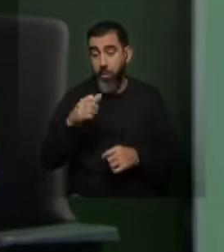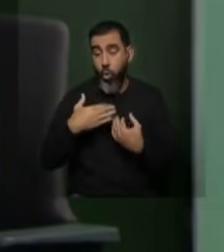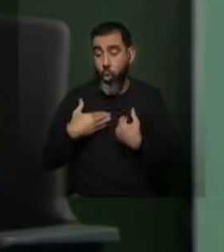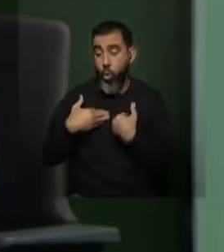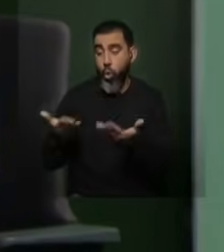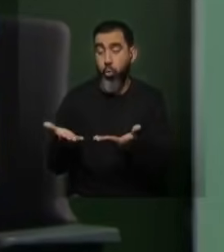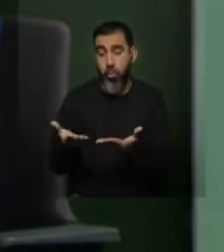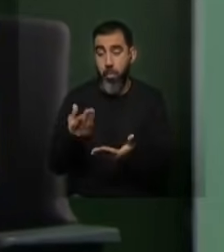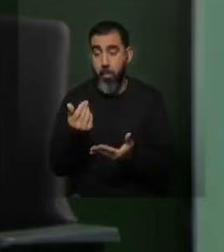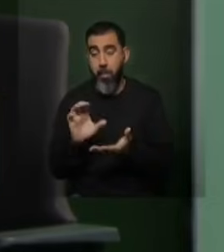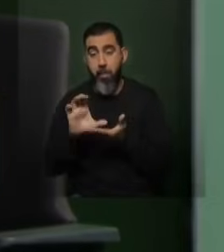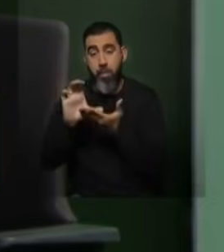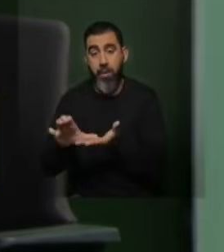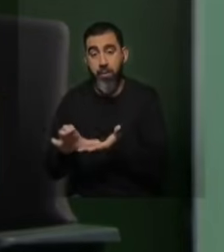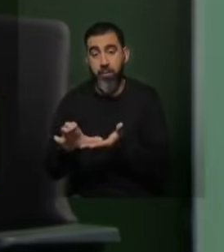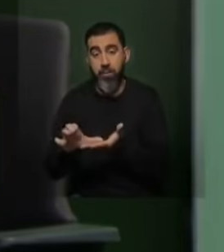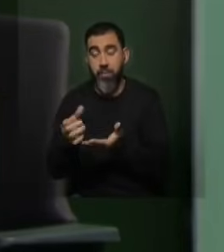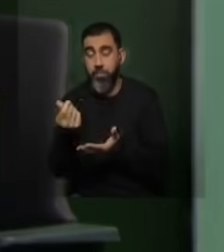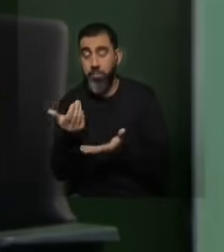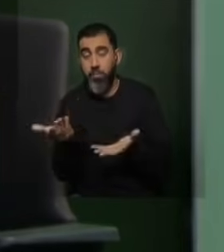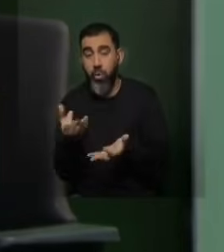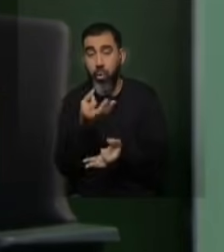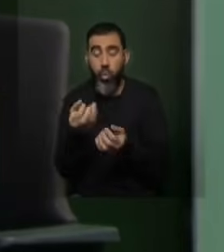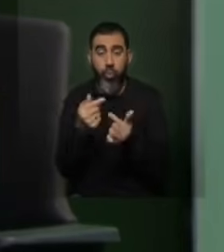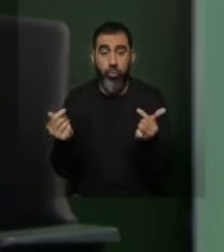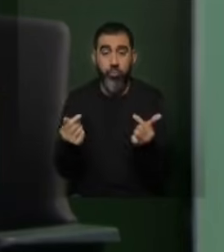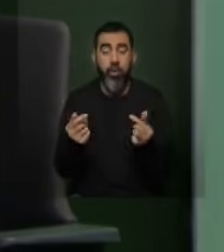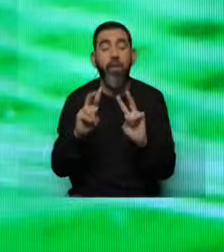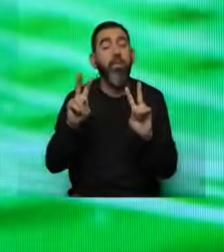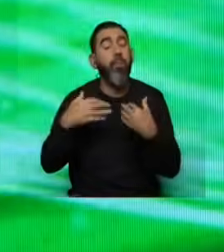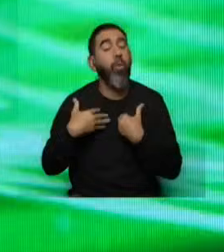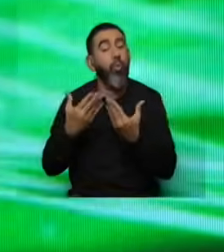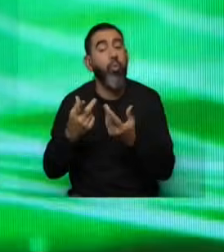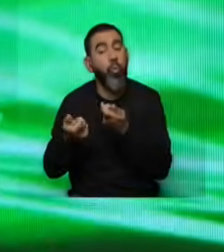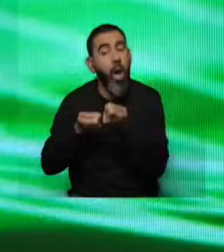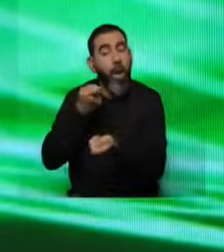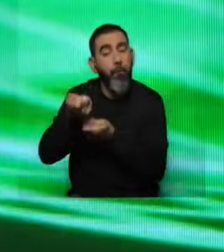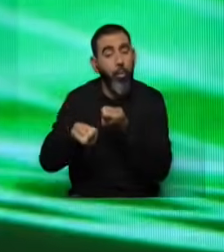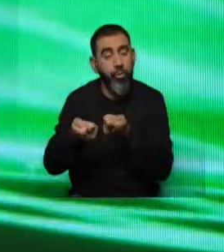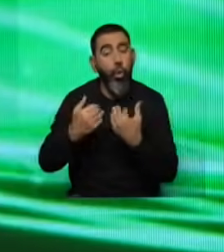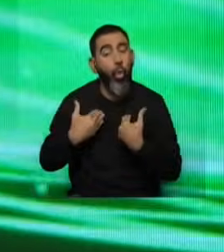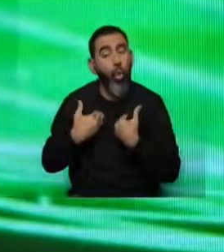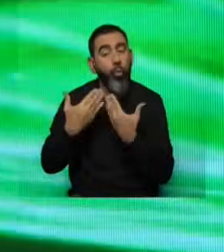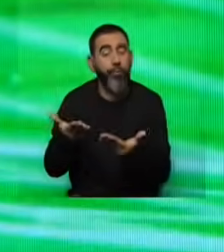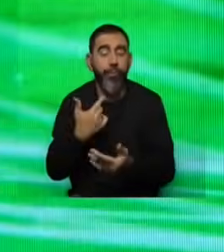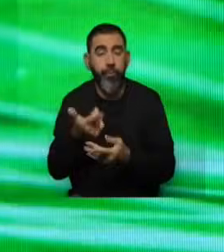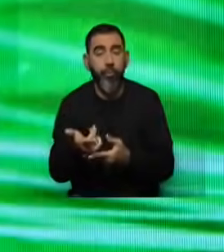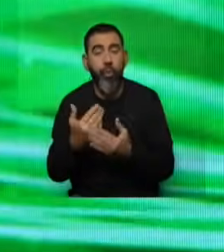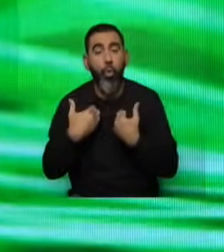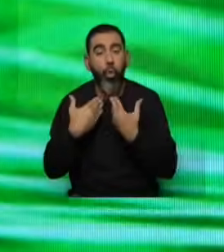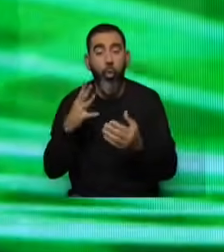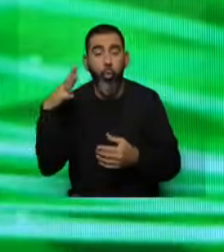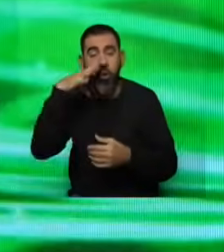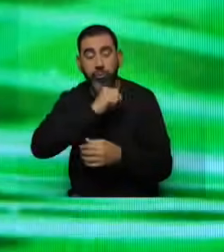usted determinada cantidad de dinero o de una cosa es La donación y otra cosa es el aporte cuando hablamos de donaciones hablamos de las donaciones